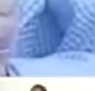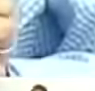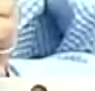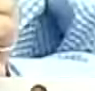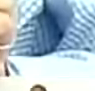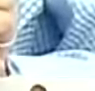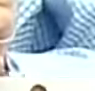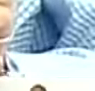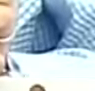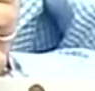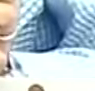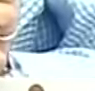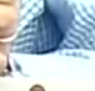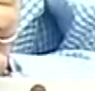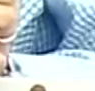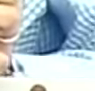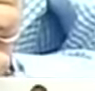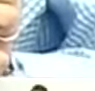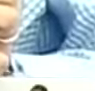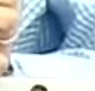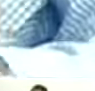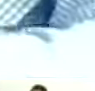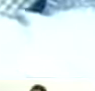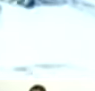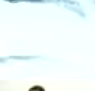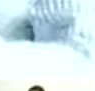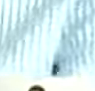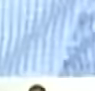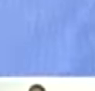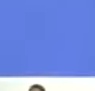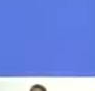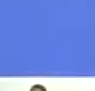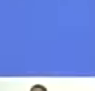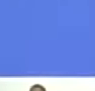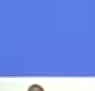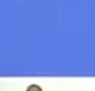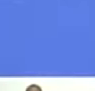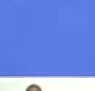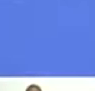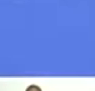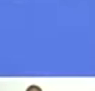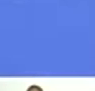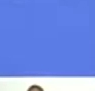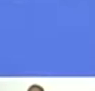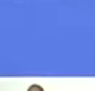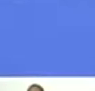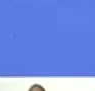solo nosotros podemos hacer. El plan de las 7-T.